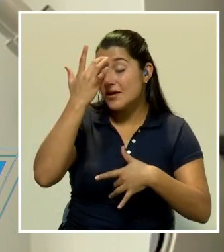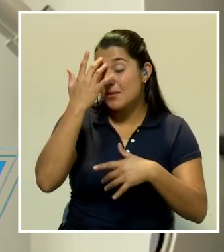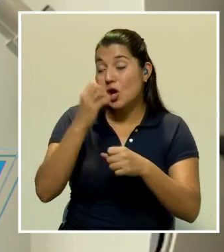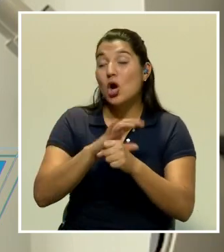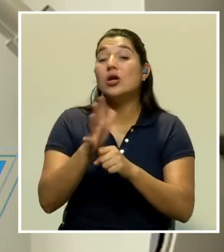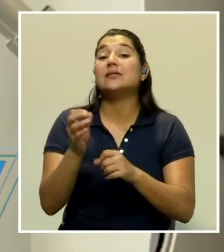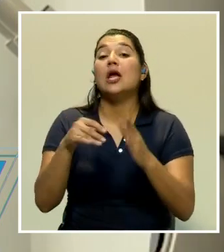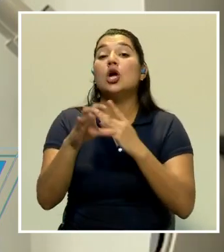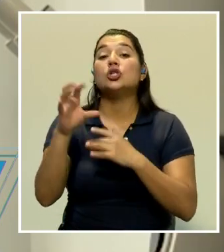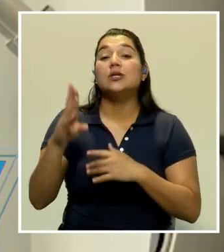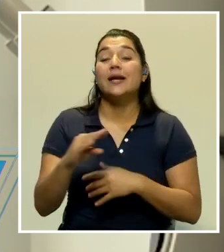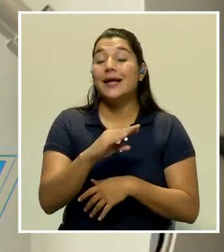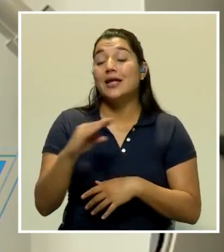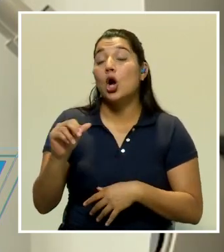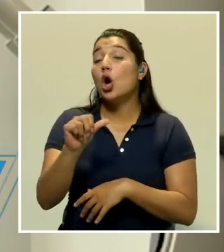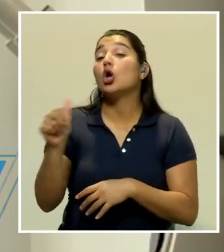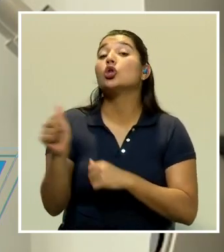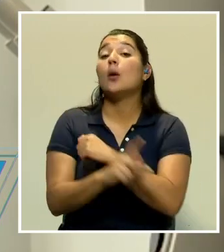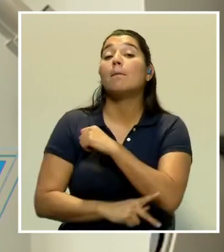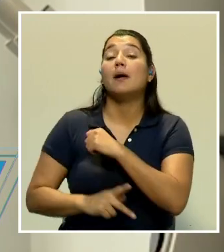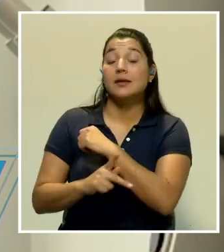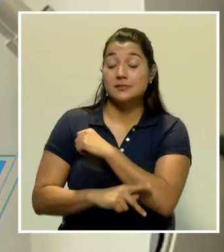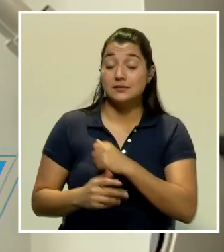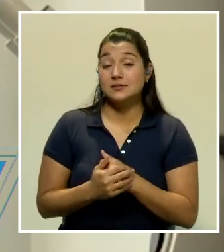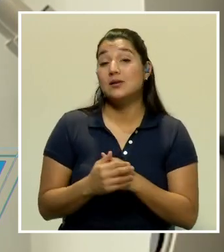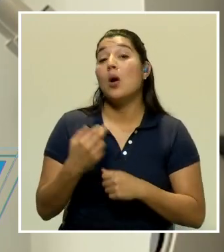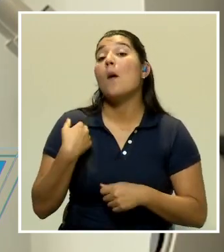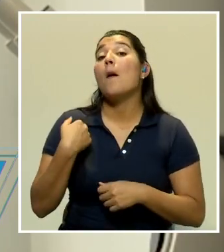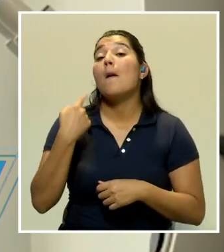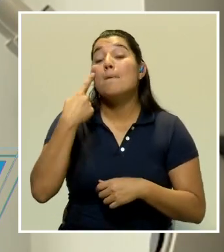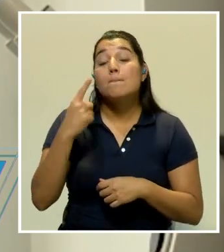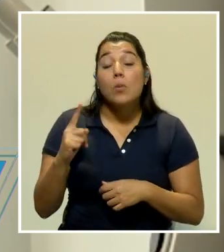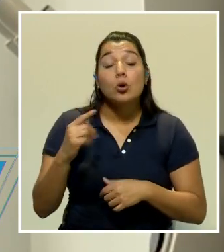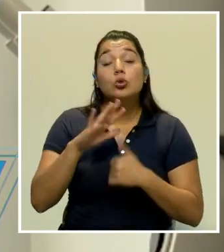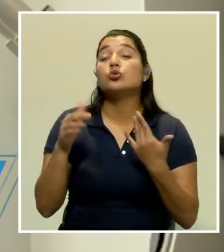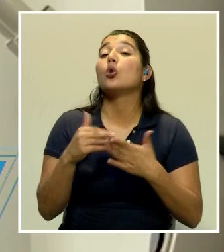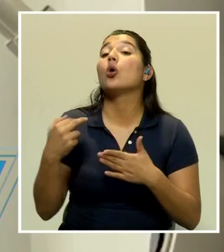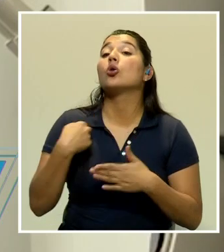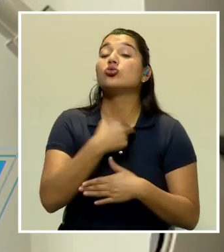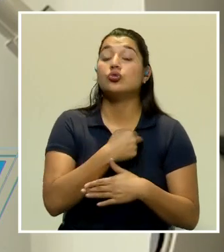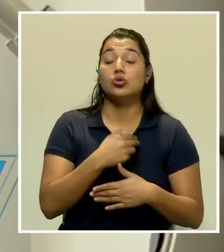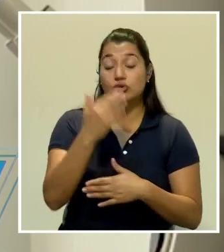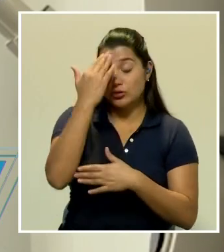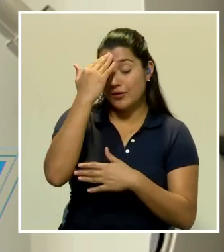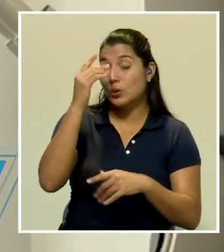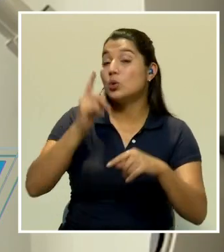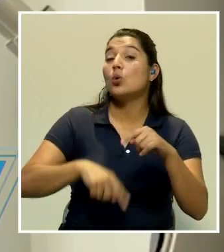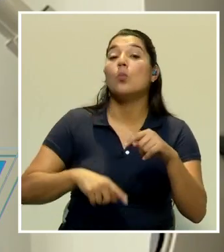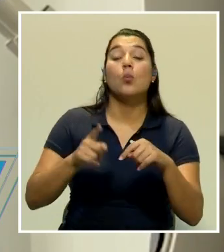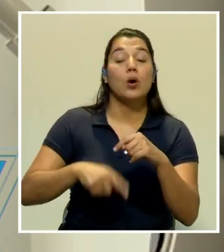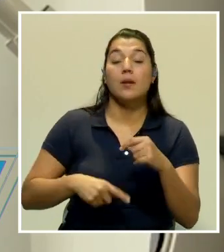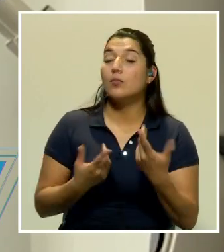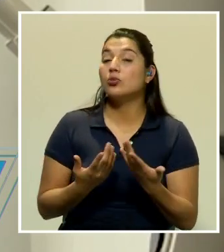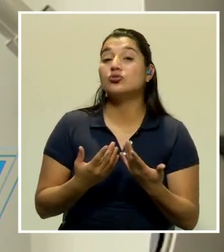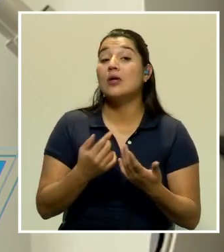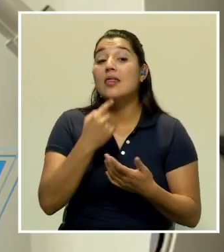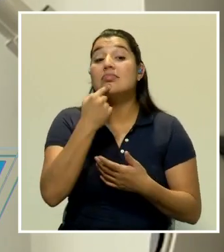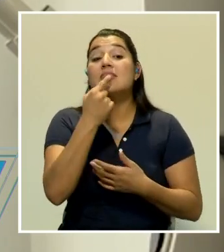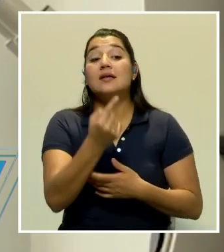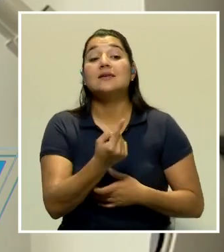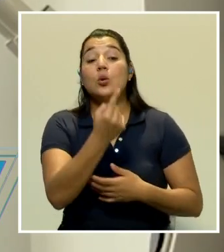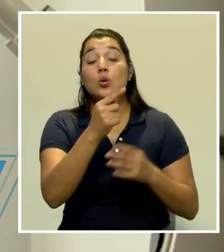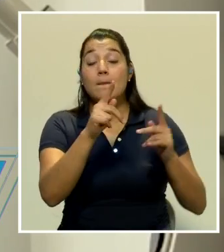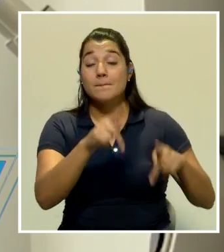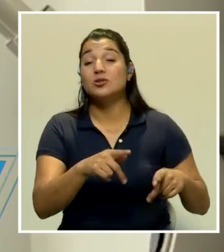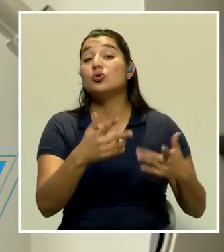país. Y por lo que sabemos hasta ahora, no debemos atribuir una patogenicidad, o sea, una